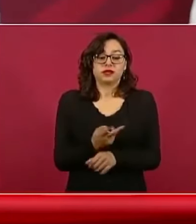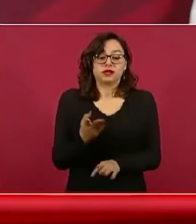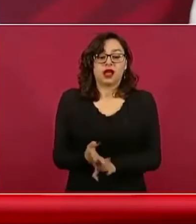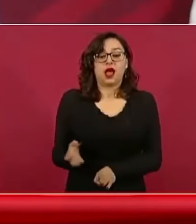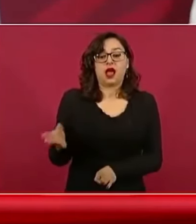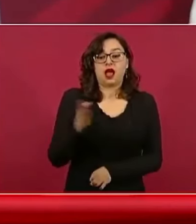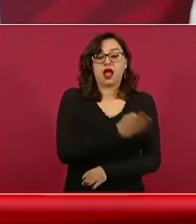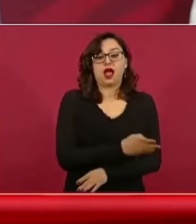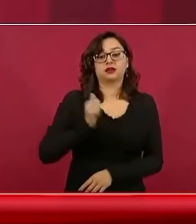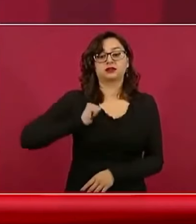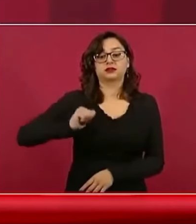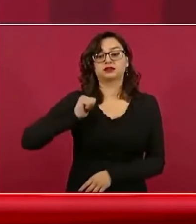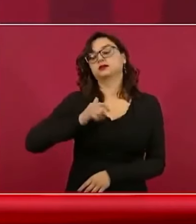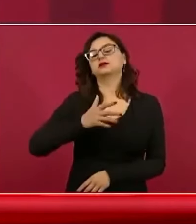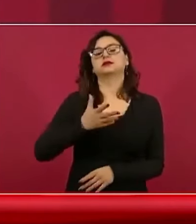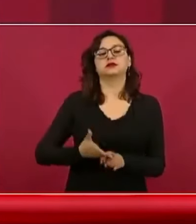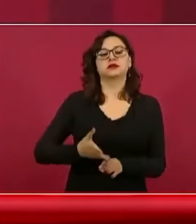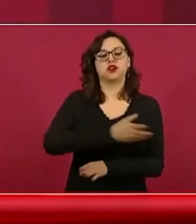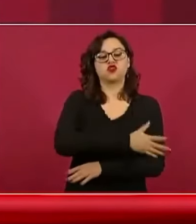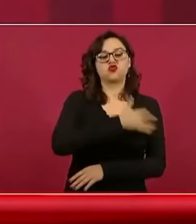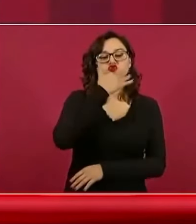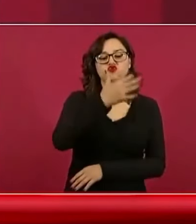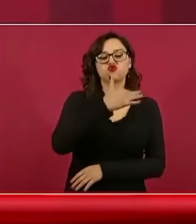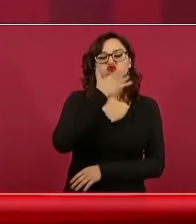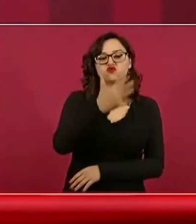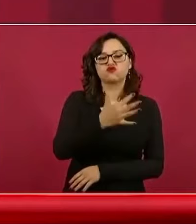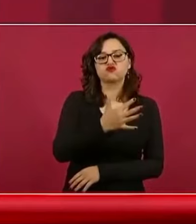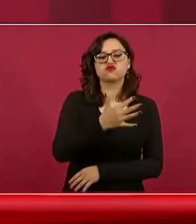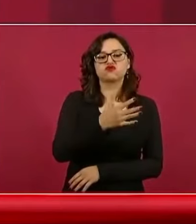para acabar con los ferrocarriles